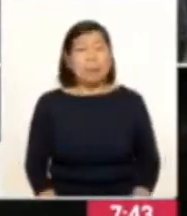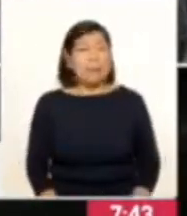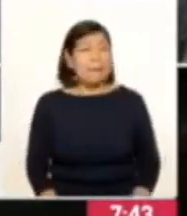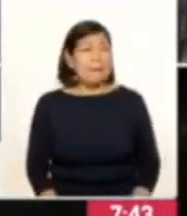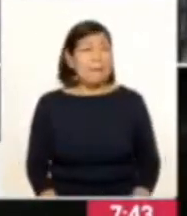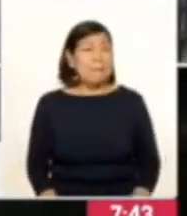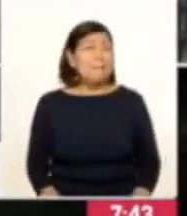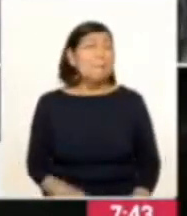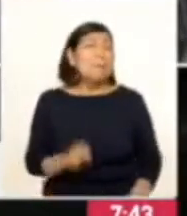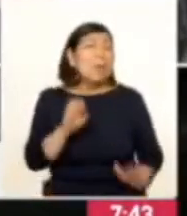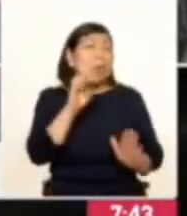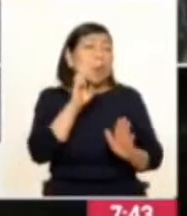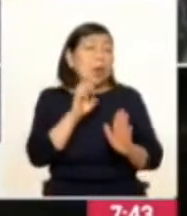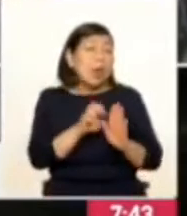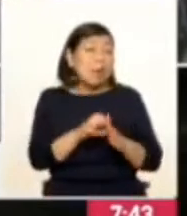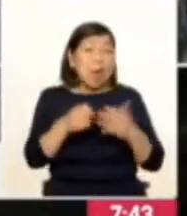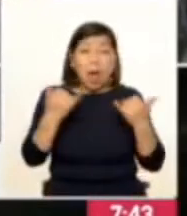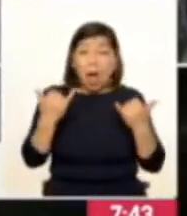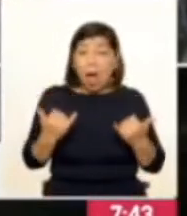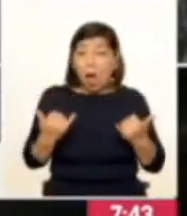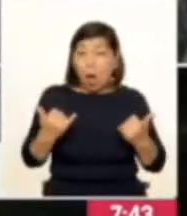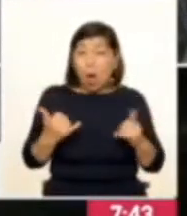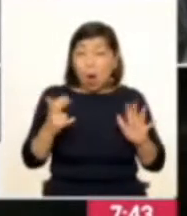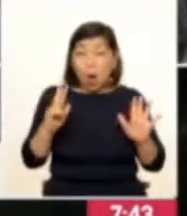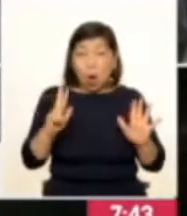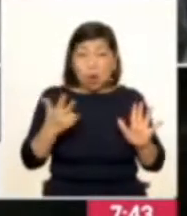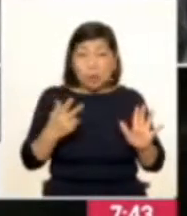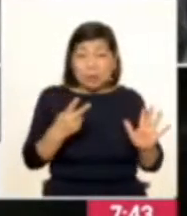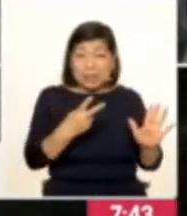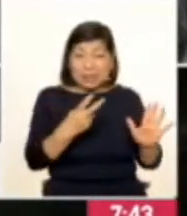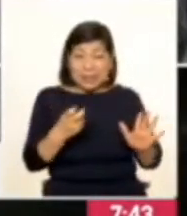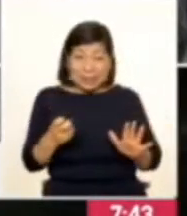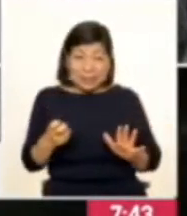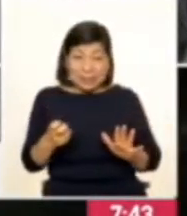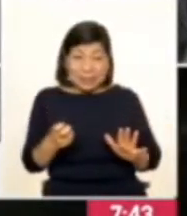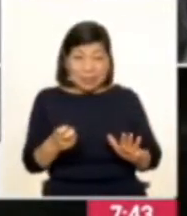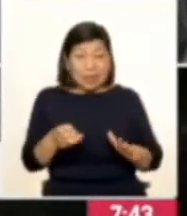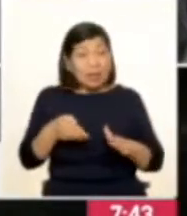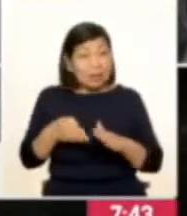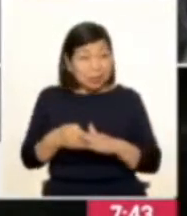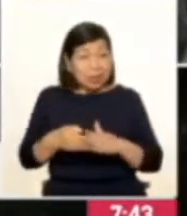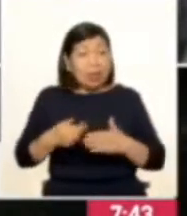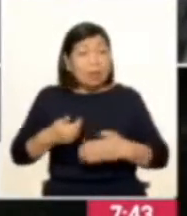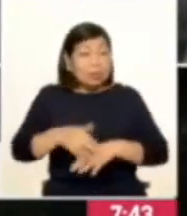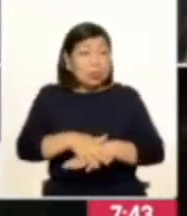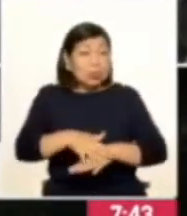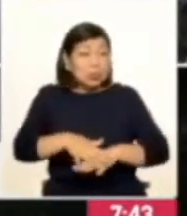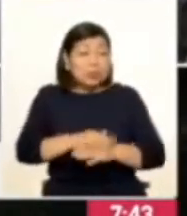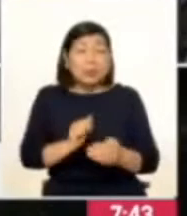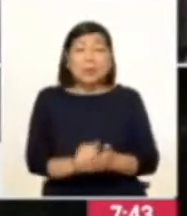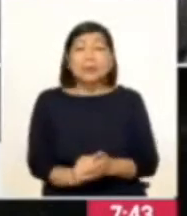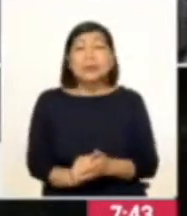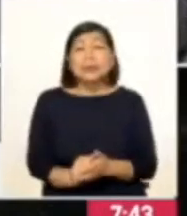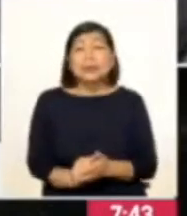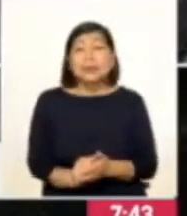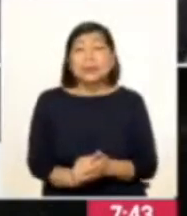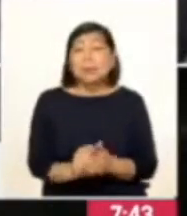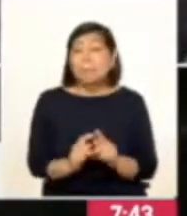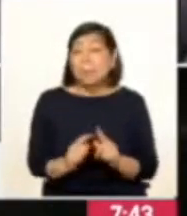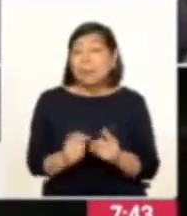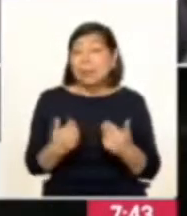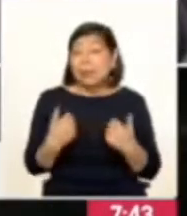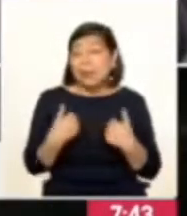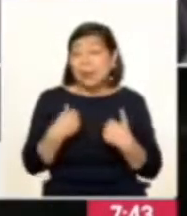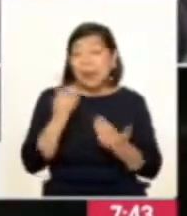lo Por ejemplo ahorita estos ocho mil setecientos funcionarios públicos deben ser procesados correcto deben ser en el caso que